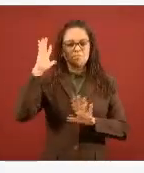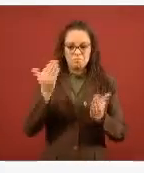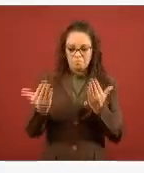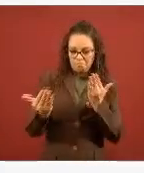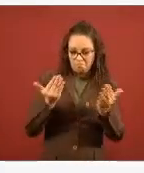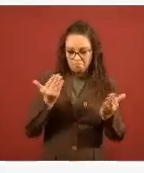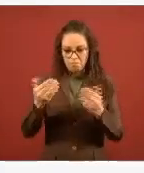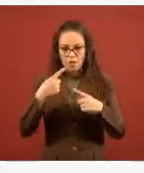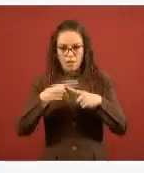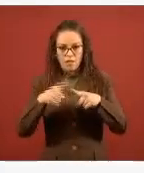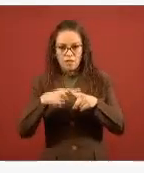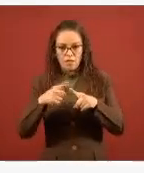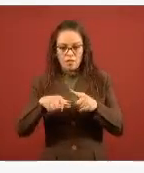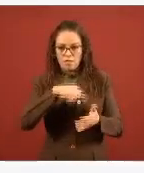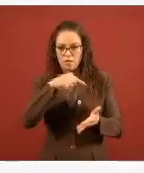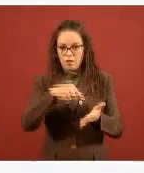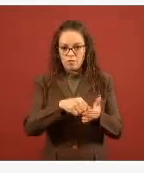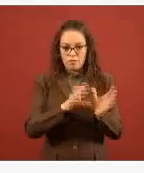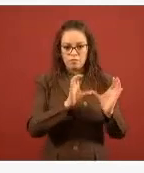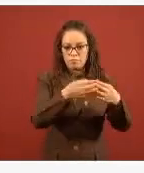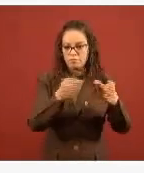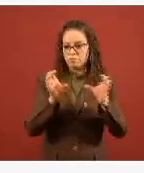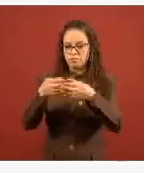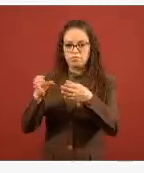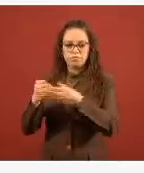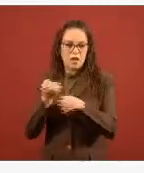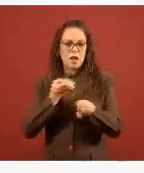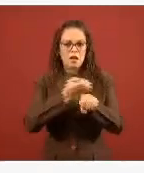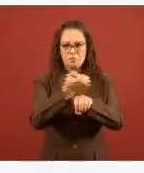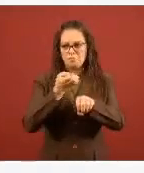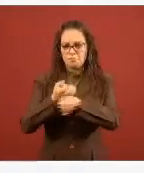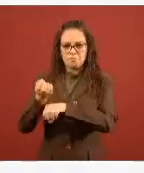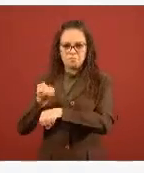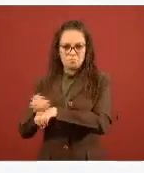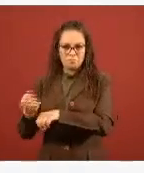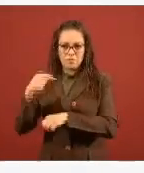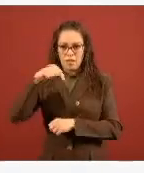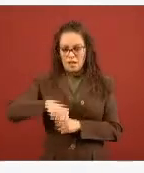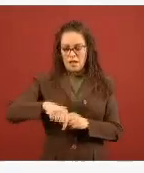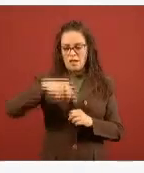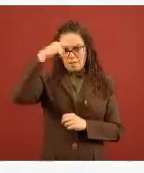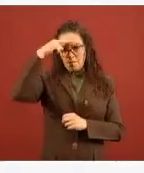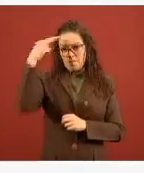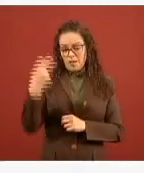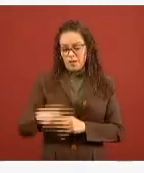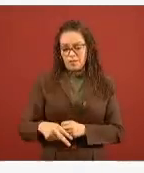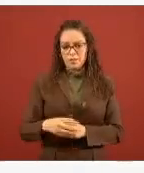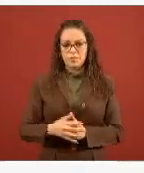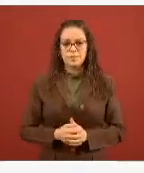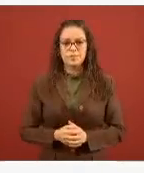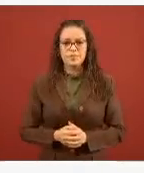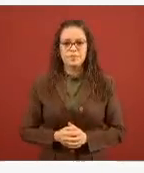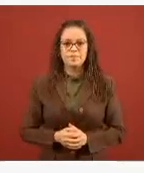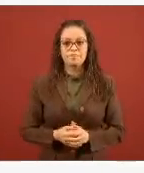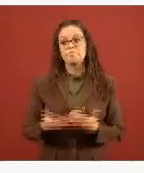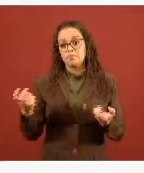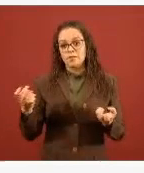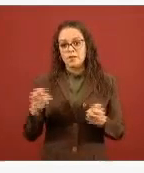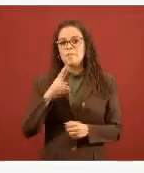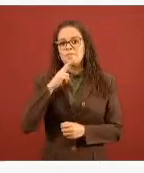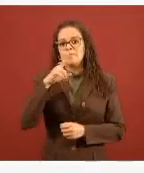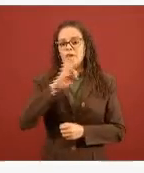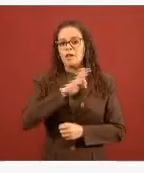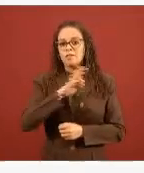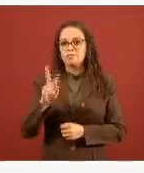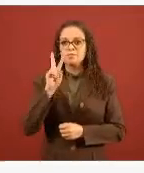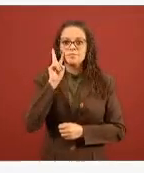diferentes poblaciones, en este caso entre diferentes entidades federativas del país, esta es realmente la forma más correcta de